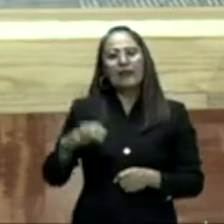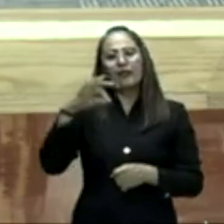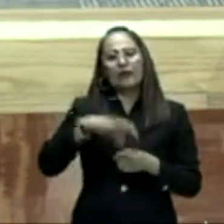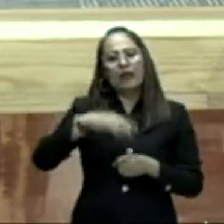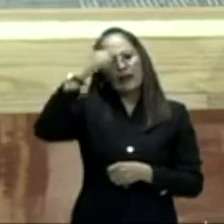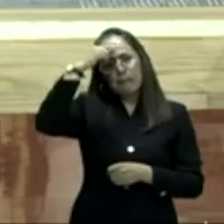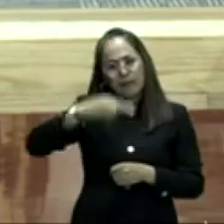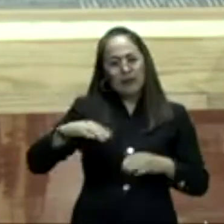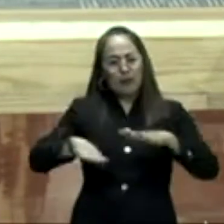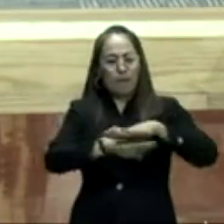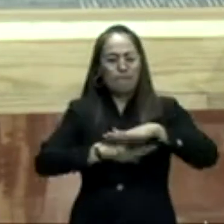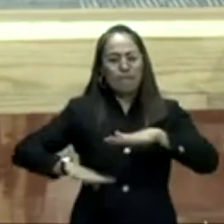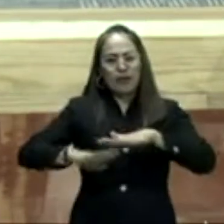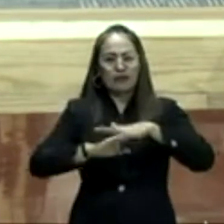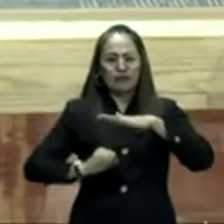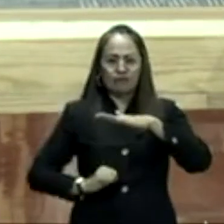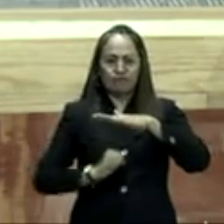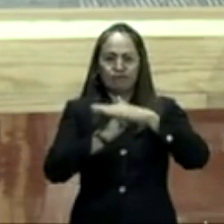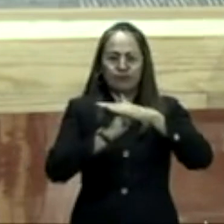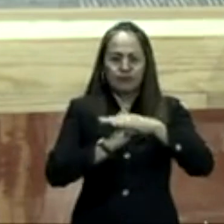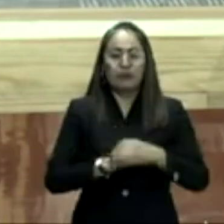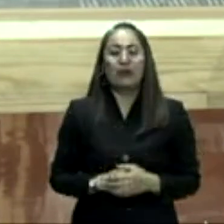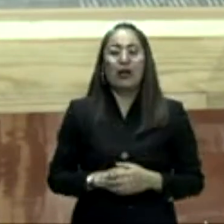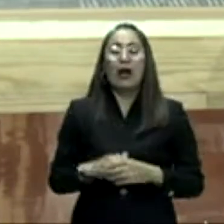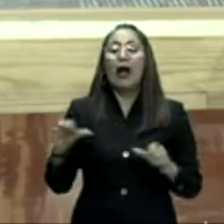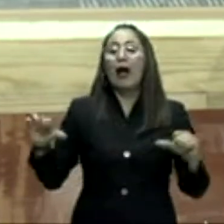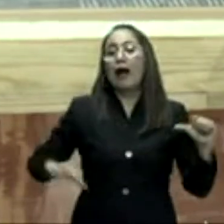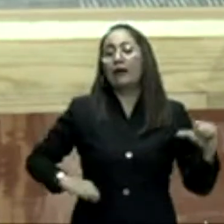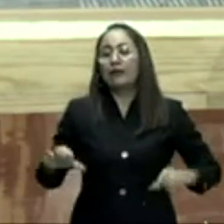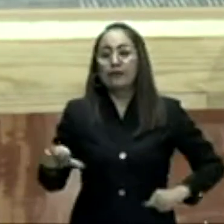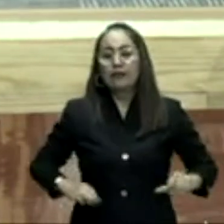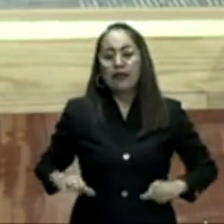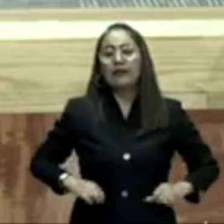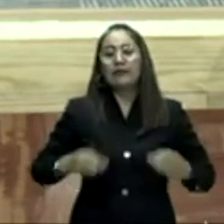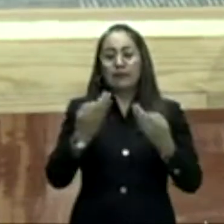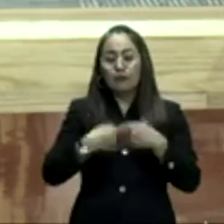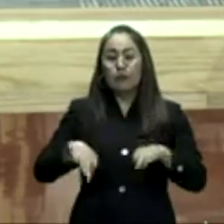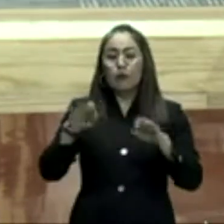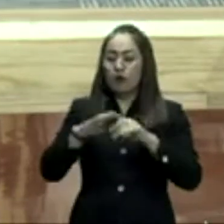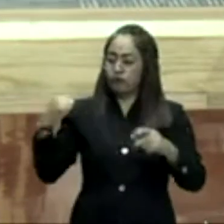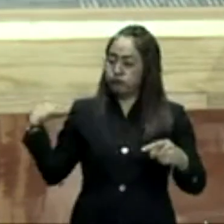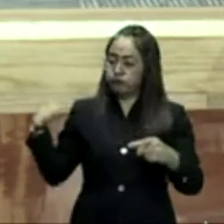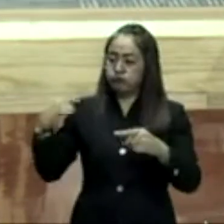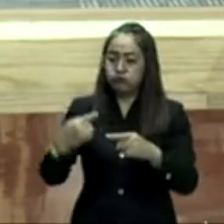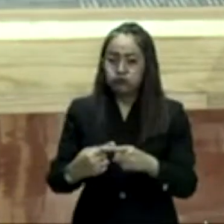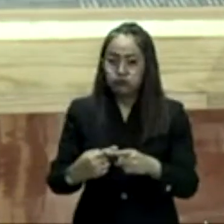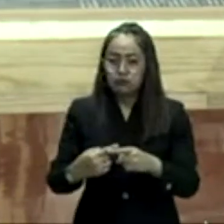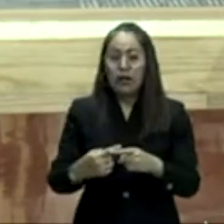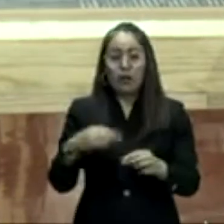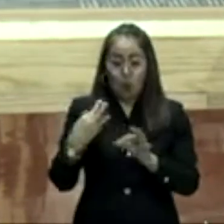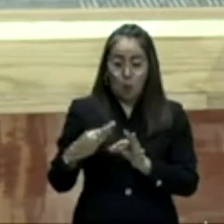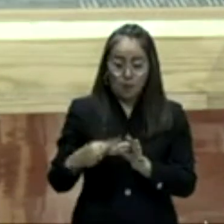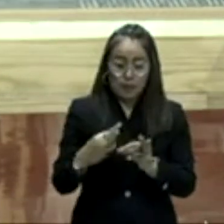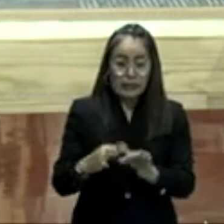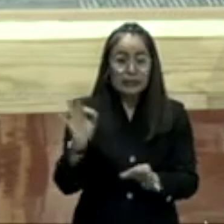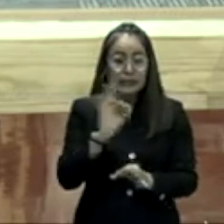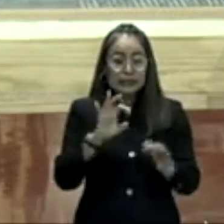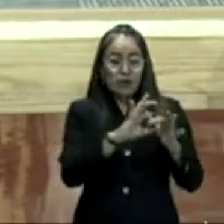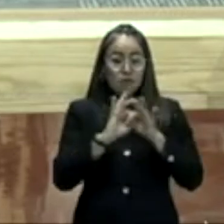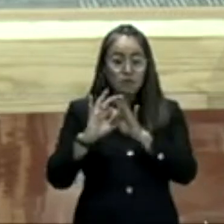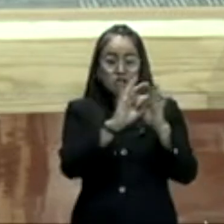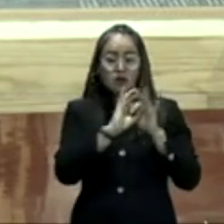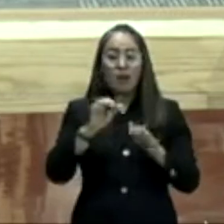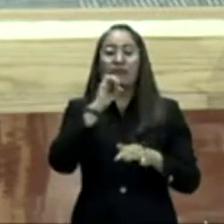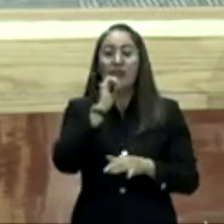No sería posible organizar todas las actividades sustantivas que nos trajeron hasta hoy si no existiera este vínculo tan